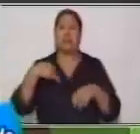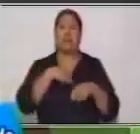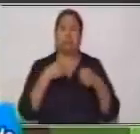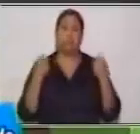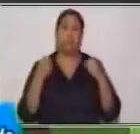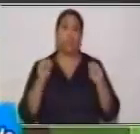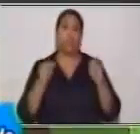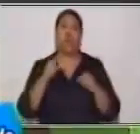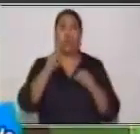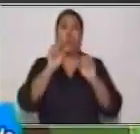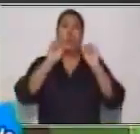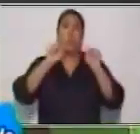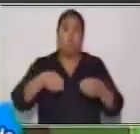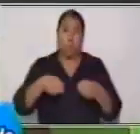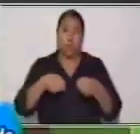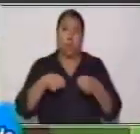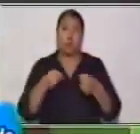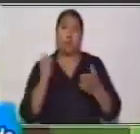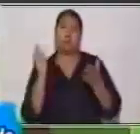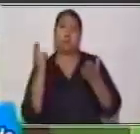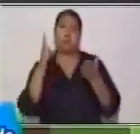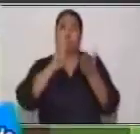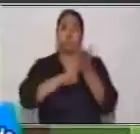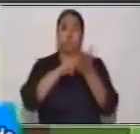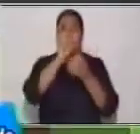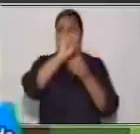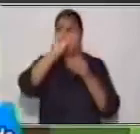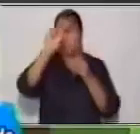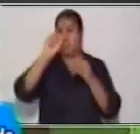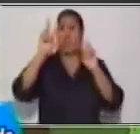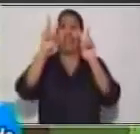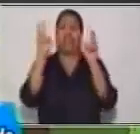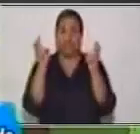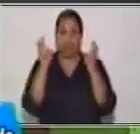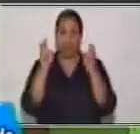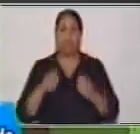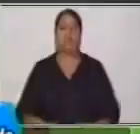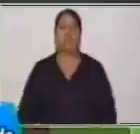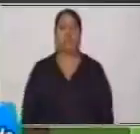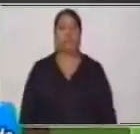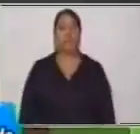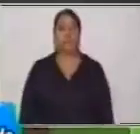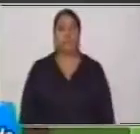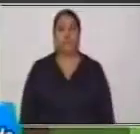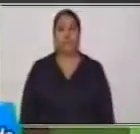puedas colocar el tema que estamos viendo.